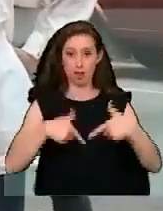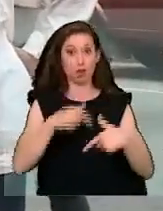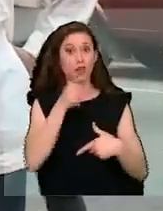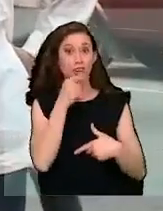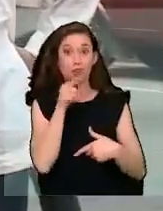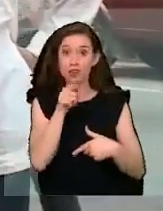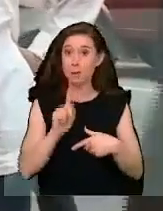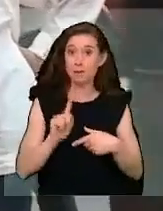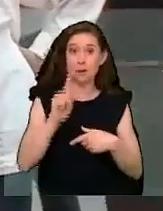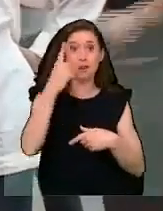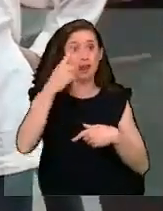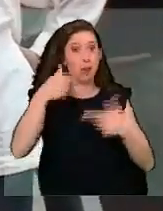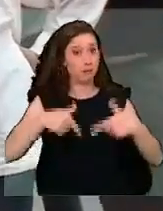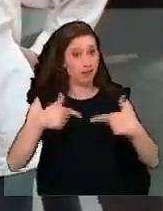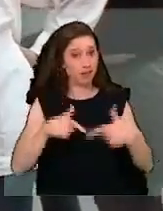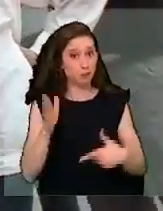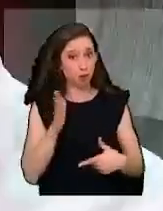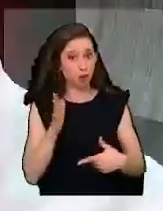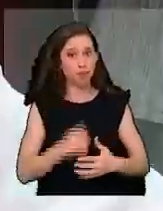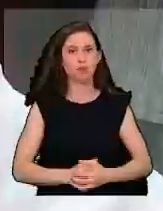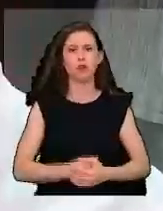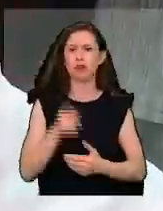primer ministra mujer peleadora